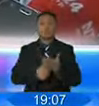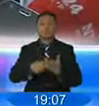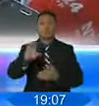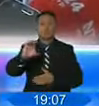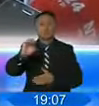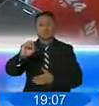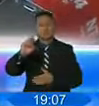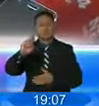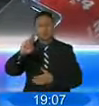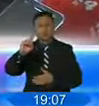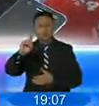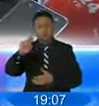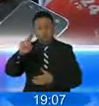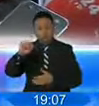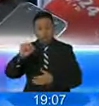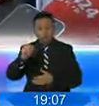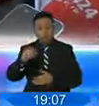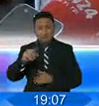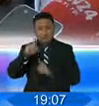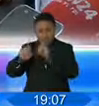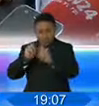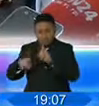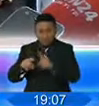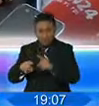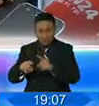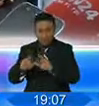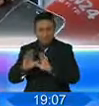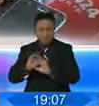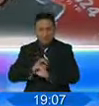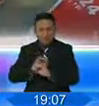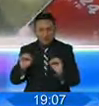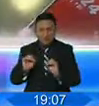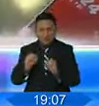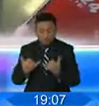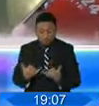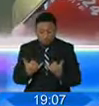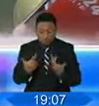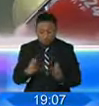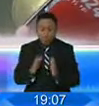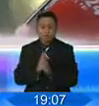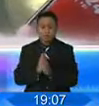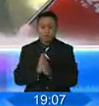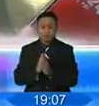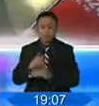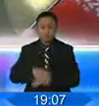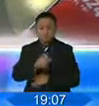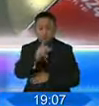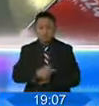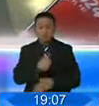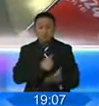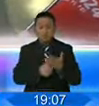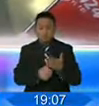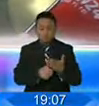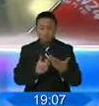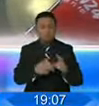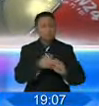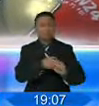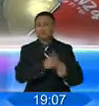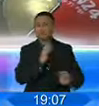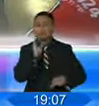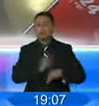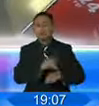una sola consulta previa libre e informada. Por lo tanto, desde ya pedimos la renuncia del ministro Córdoba por